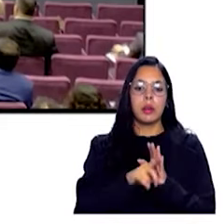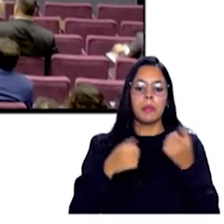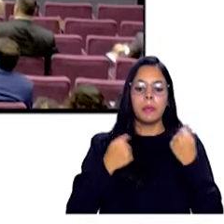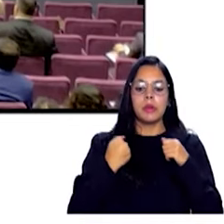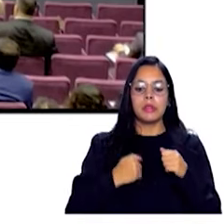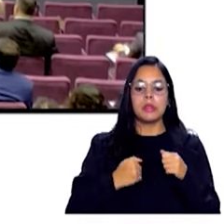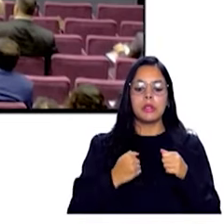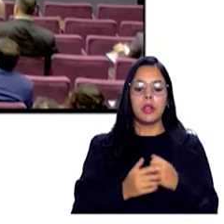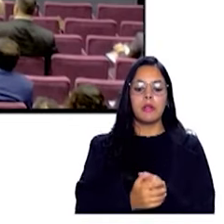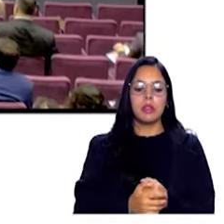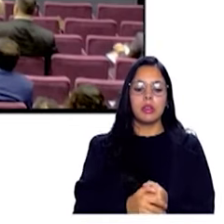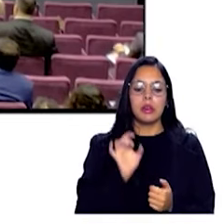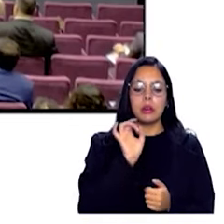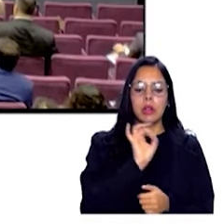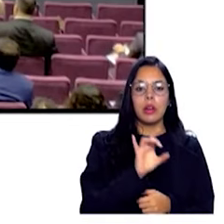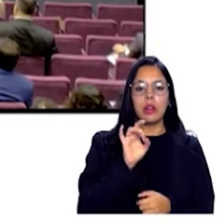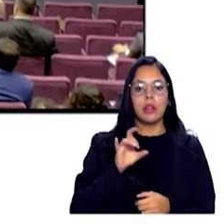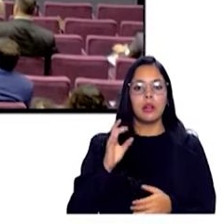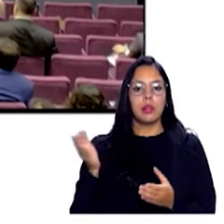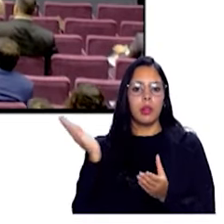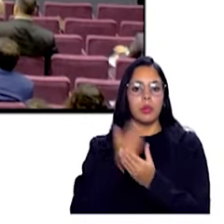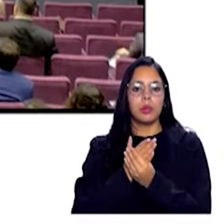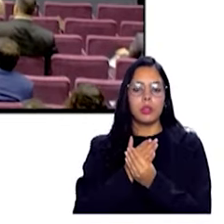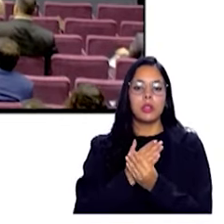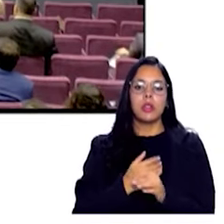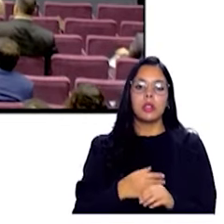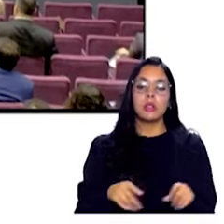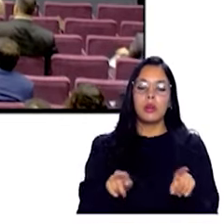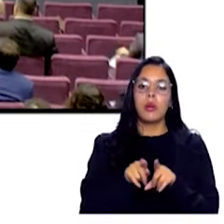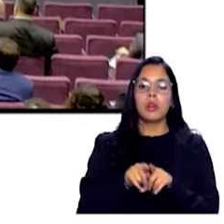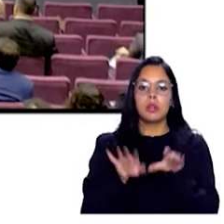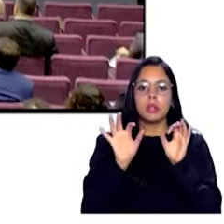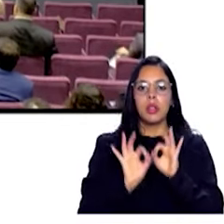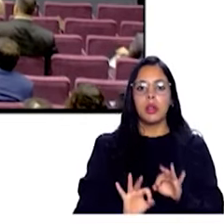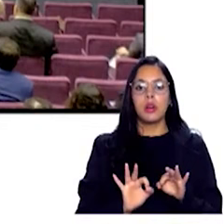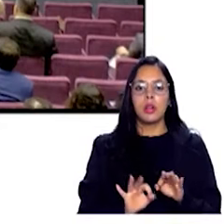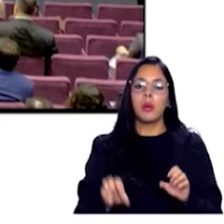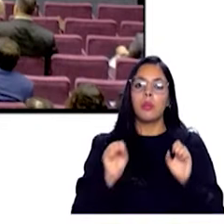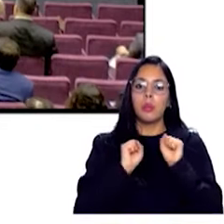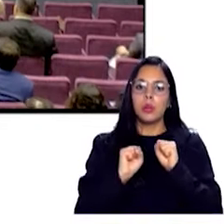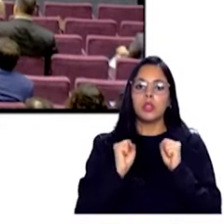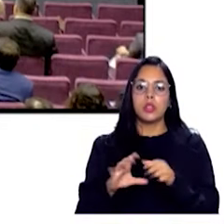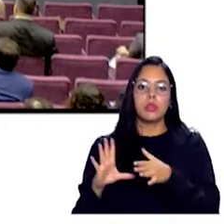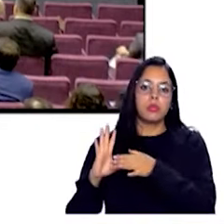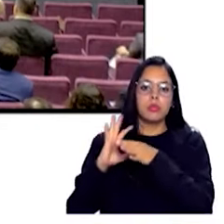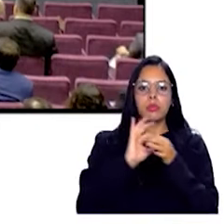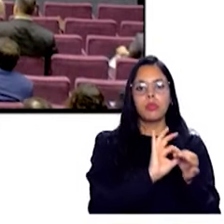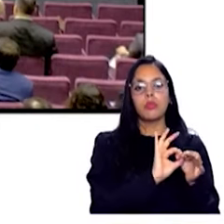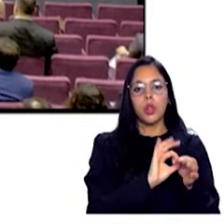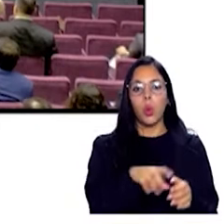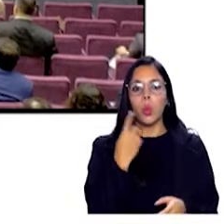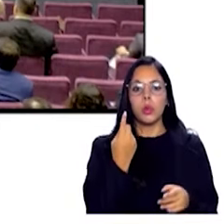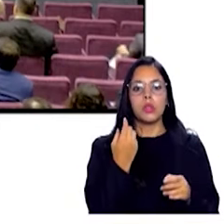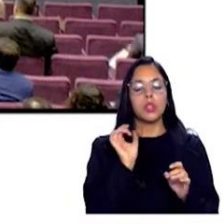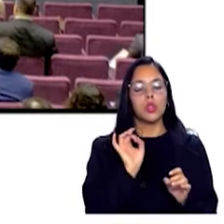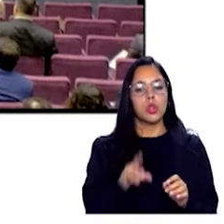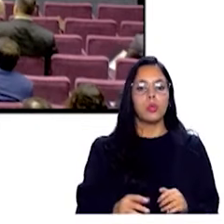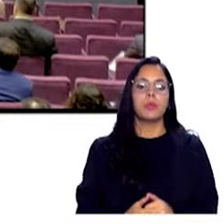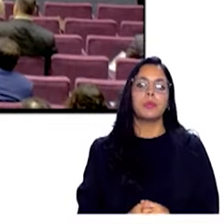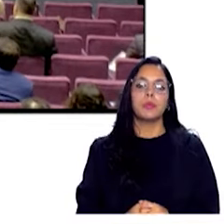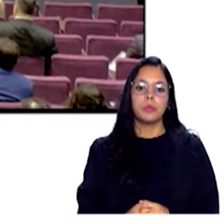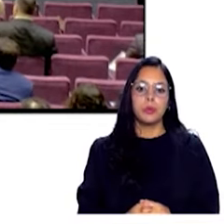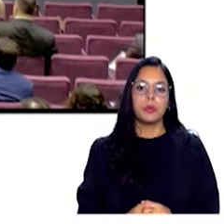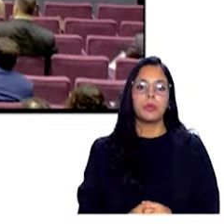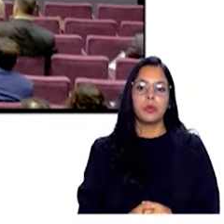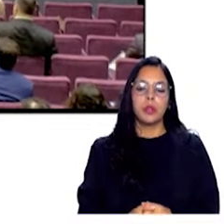Neio asegurar se unific se unific la interpretación de Ley por